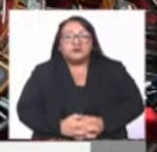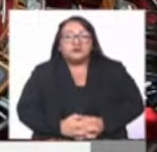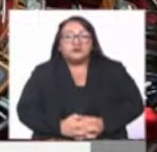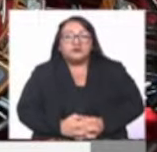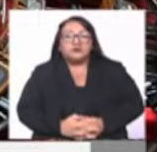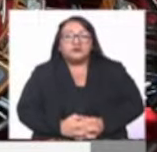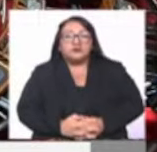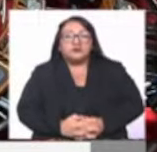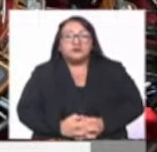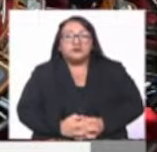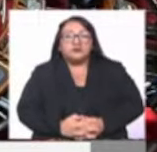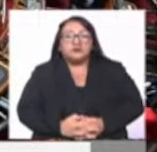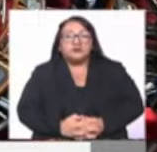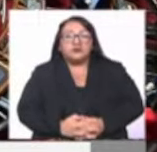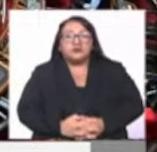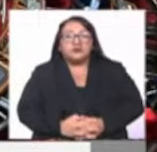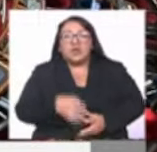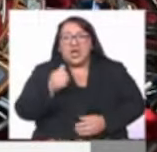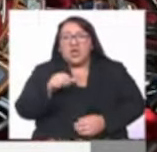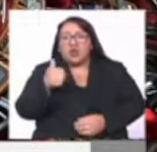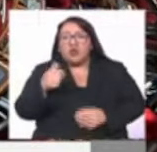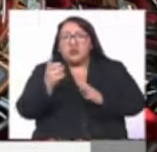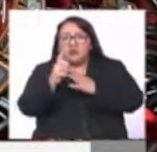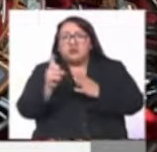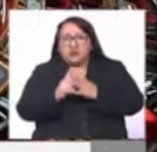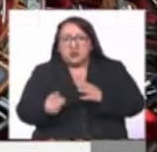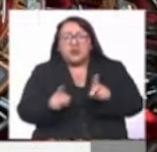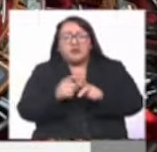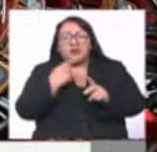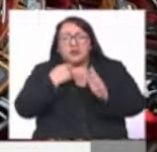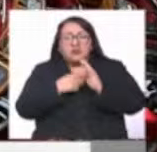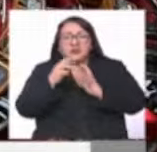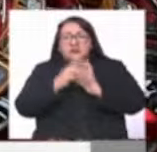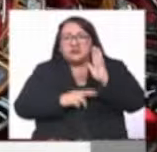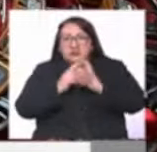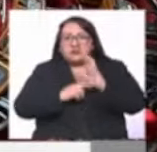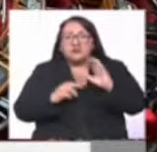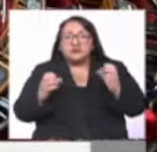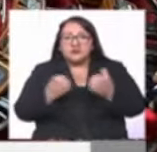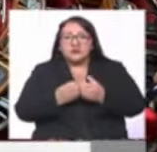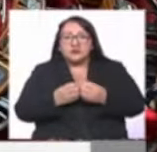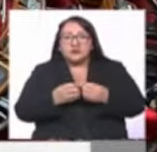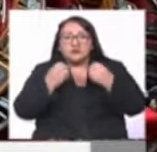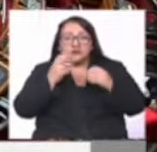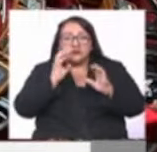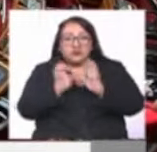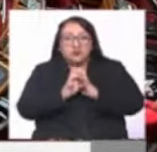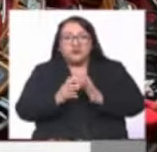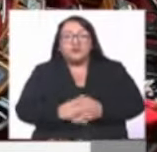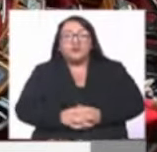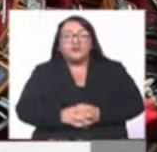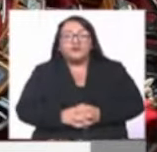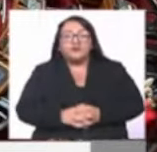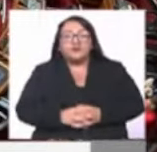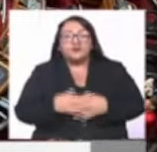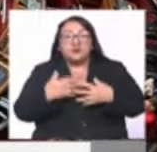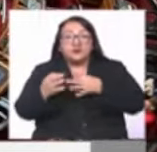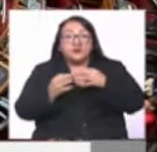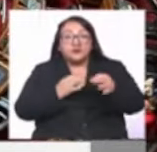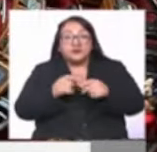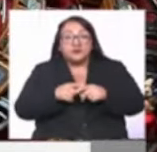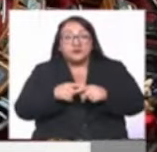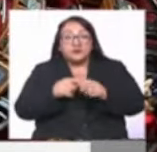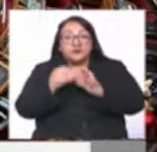pleno hay otras disposiciones también en el reglamento del Congreso como la que se precisa en el